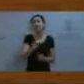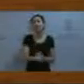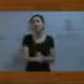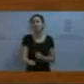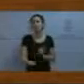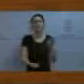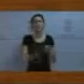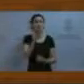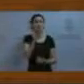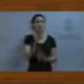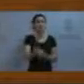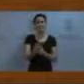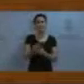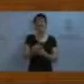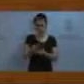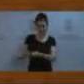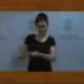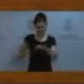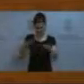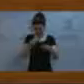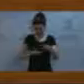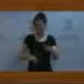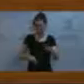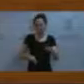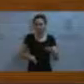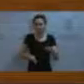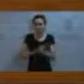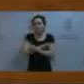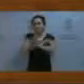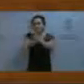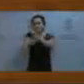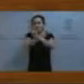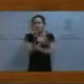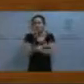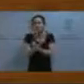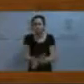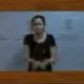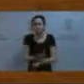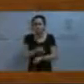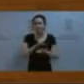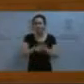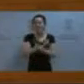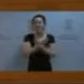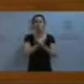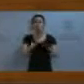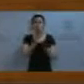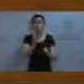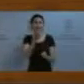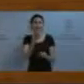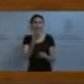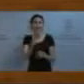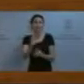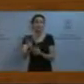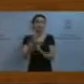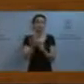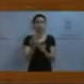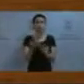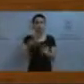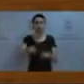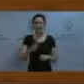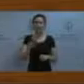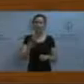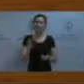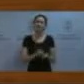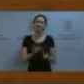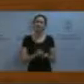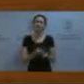Mandaron alguno que ustedes mismos sabían que era de imposible cumplimiento. Es una broma lo que nos mandaron. Se dijo en esta Cámara 20 veces. Mire, ¿sabe